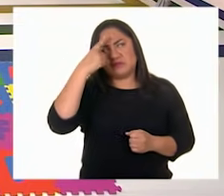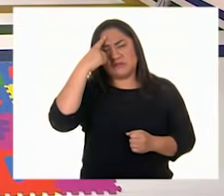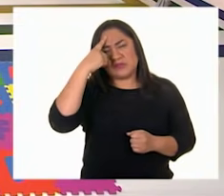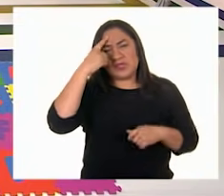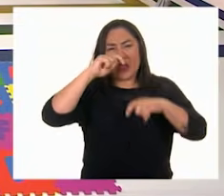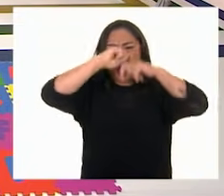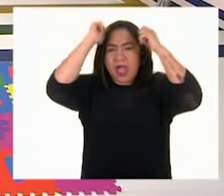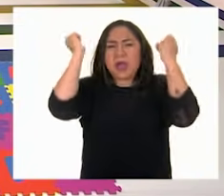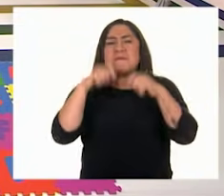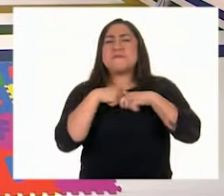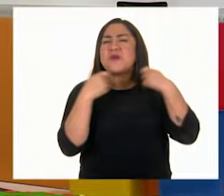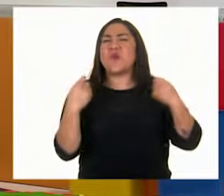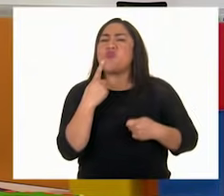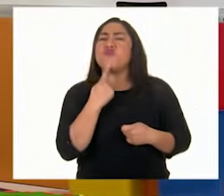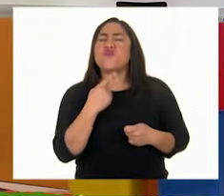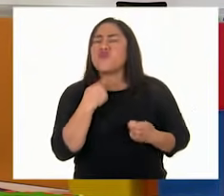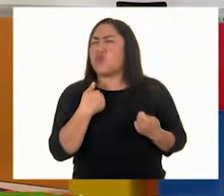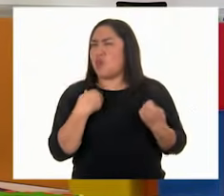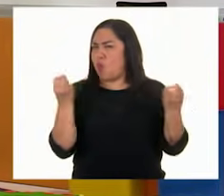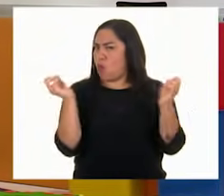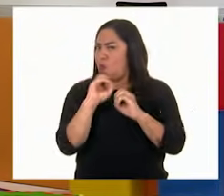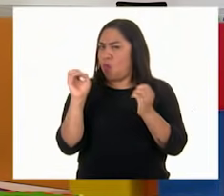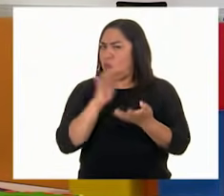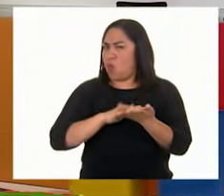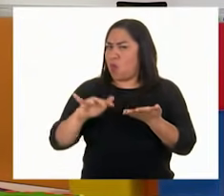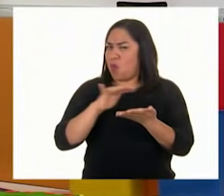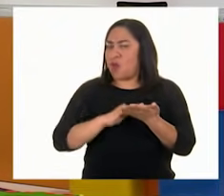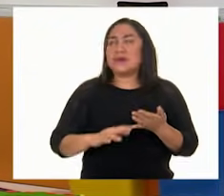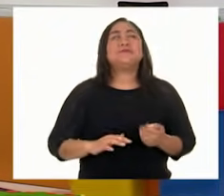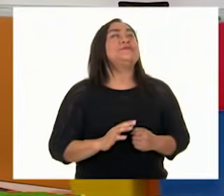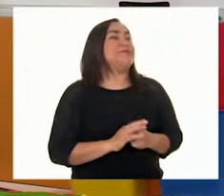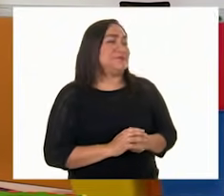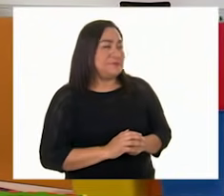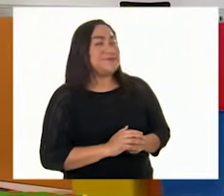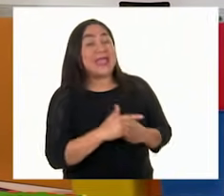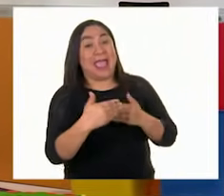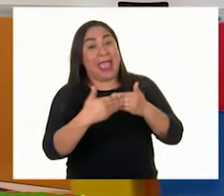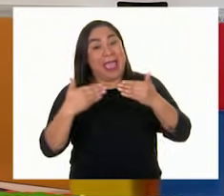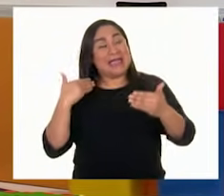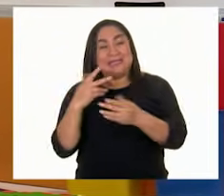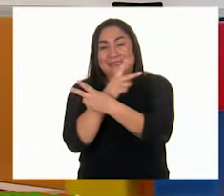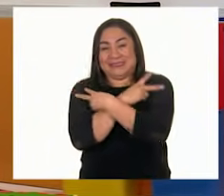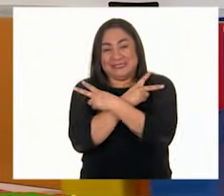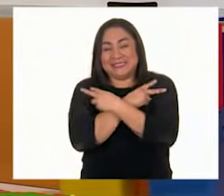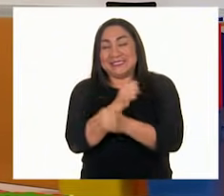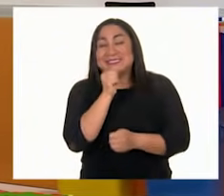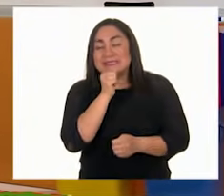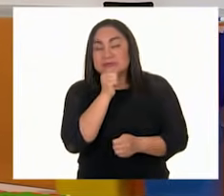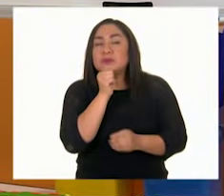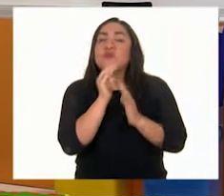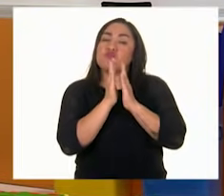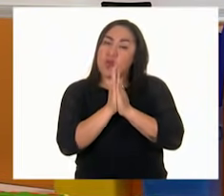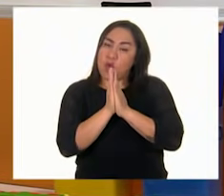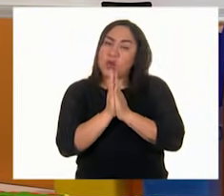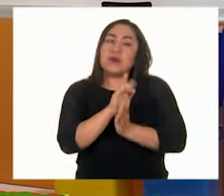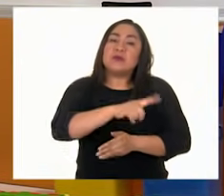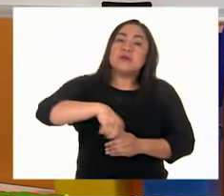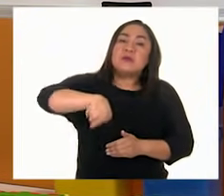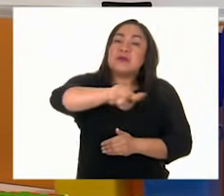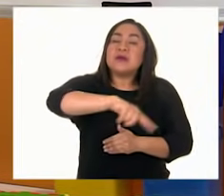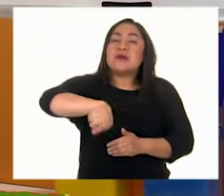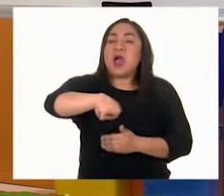leído. Bueno. Bueno, yo no me acuerdo. Antes de salir de vacaciones, les pedí que leyeran el cuento con ayuda de algún